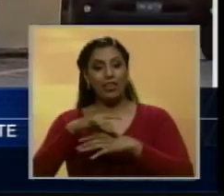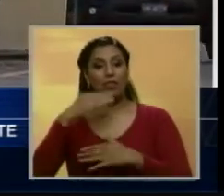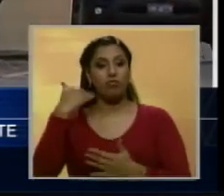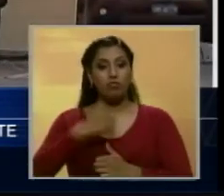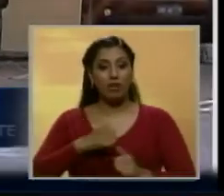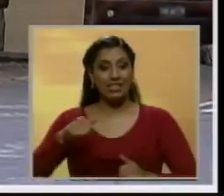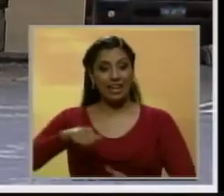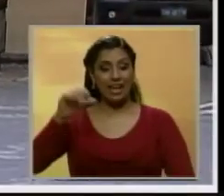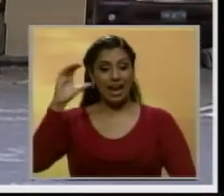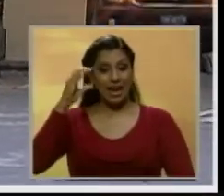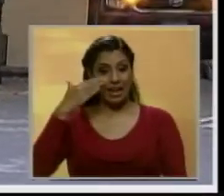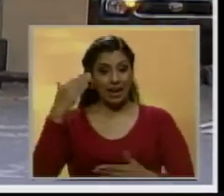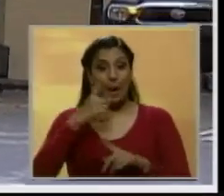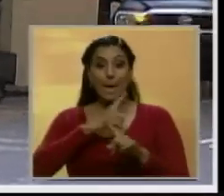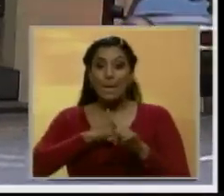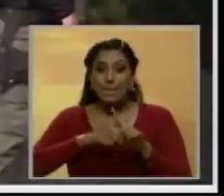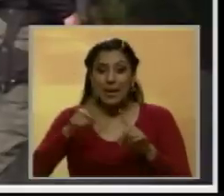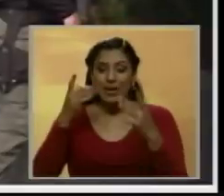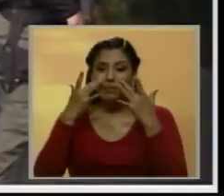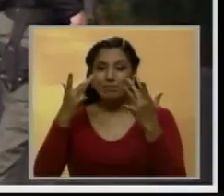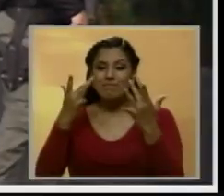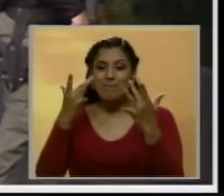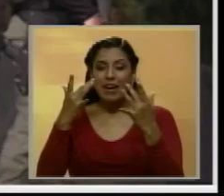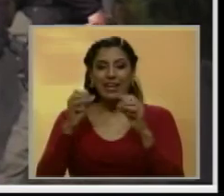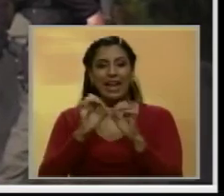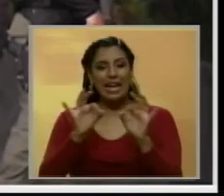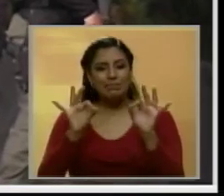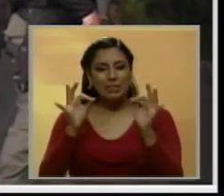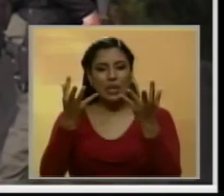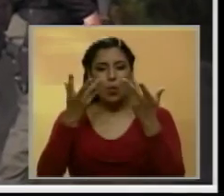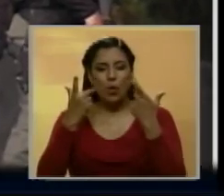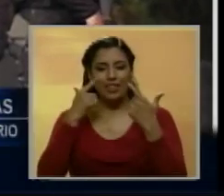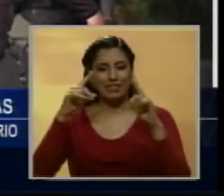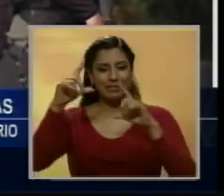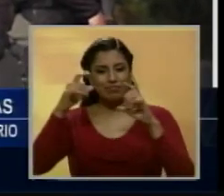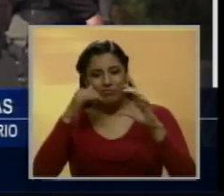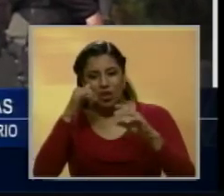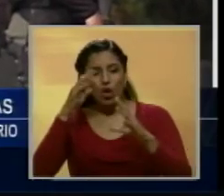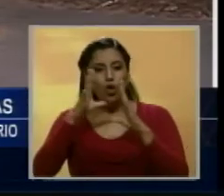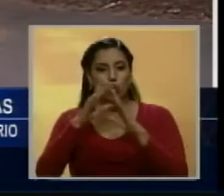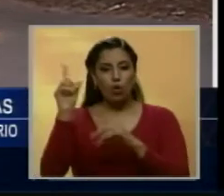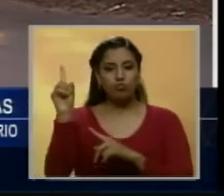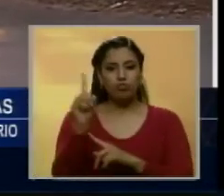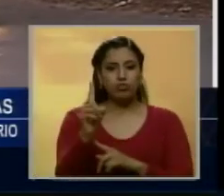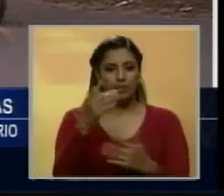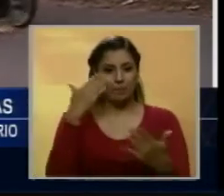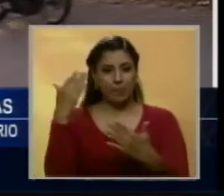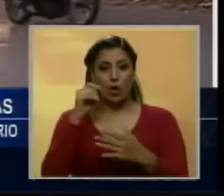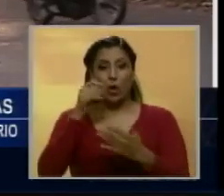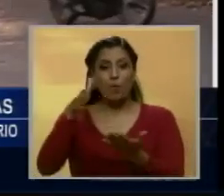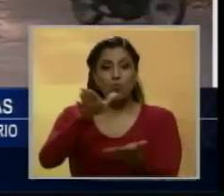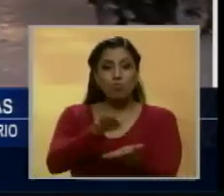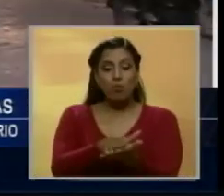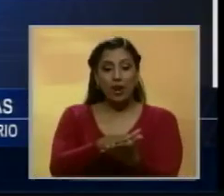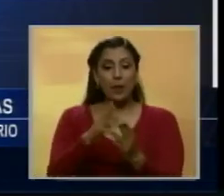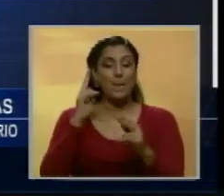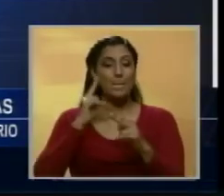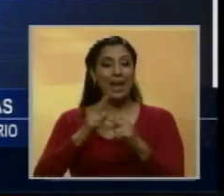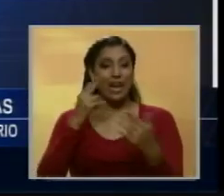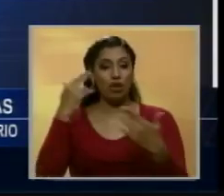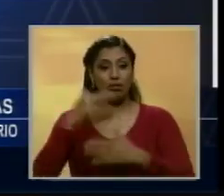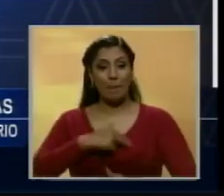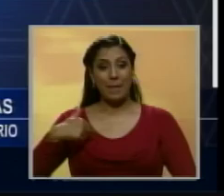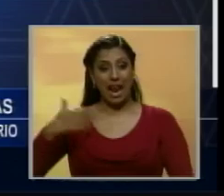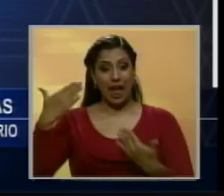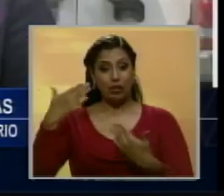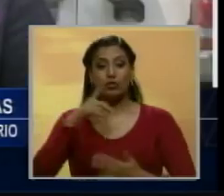acá en Caracas. Pero veamos en forma exclusiva las imágenes de la llegada del cuerpo sin vida de este peligroso